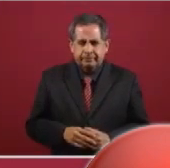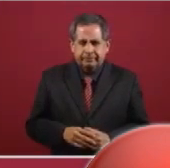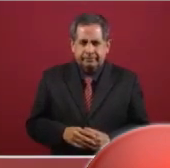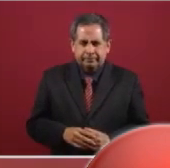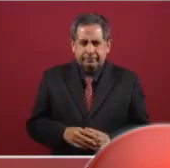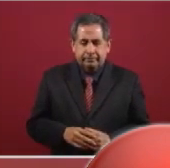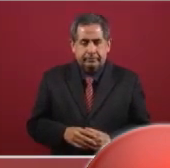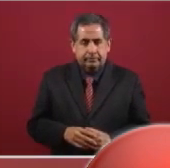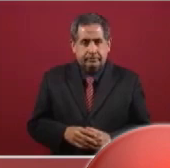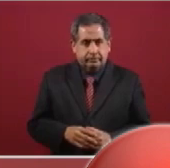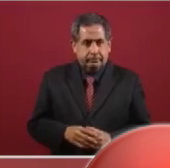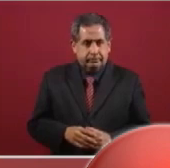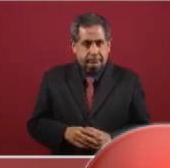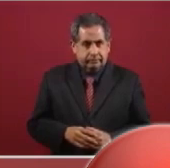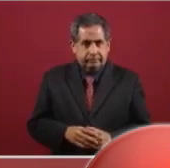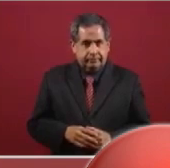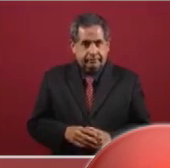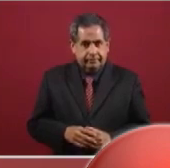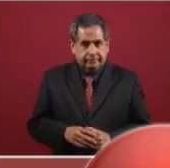cuando